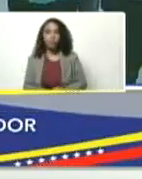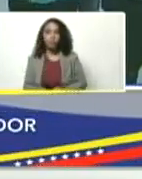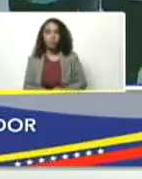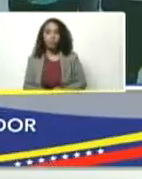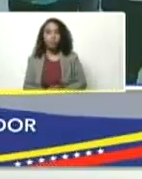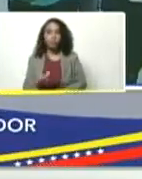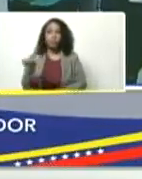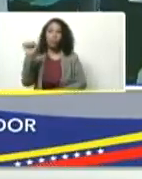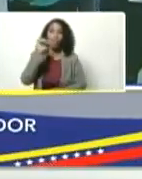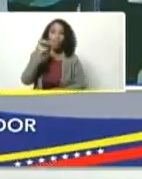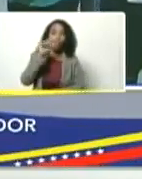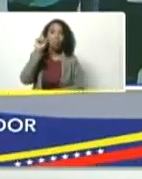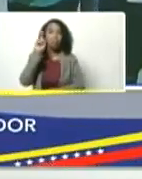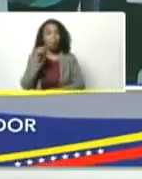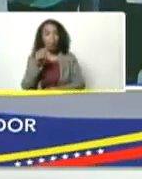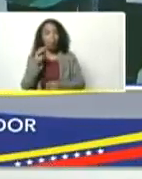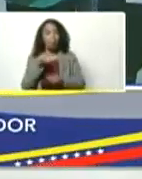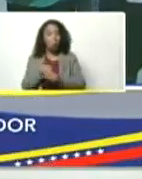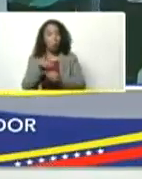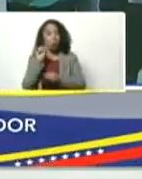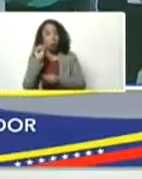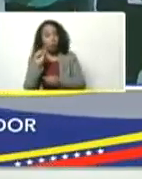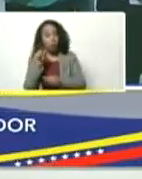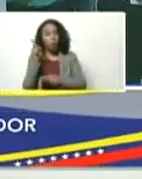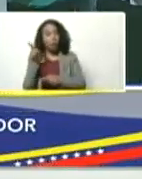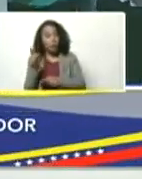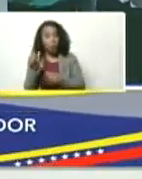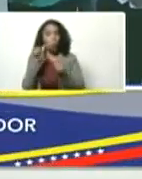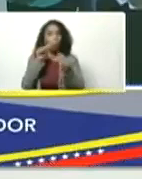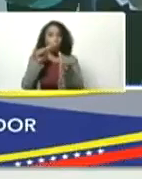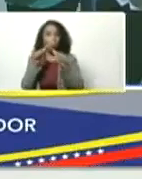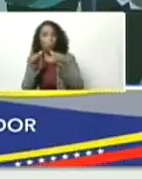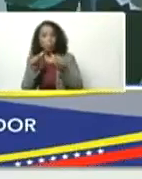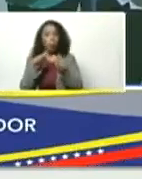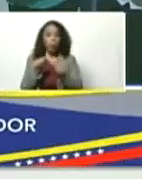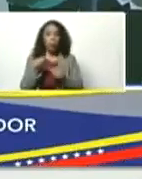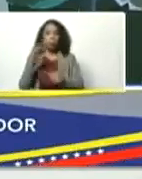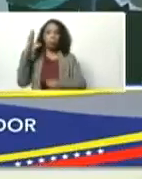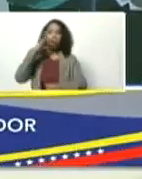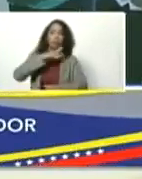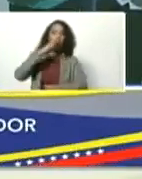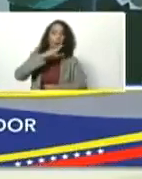aquello, también le meto un poquito de eso, picante,